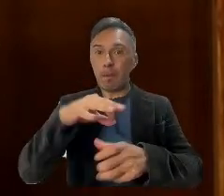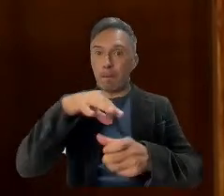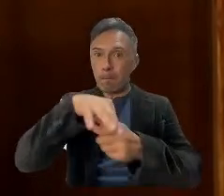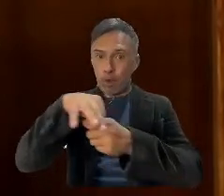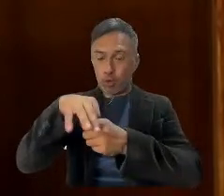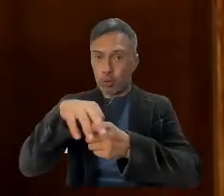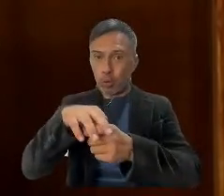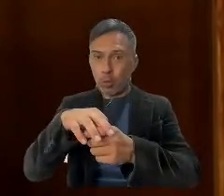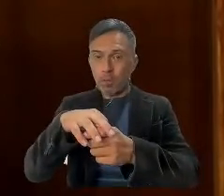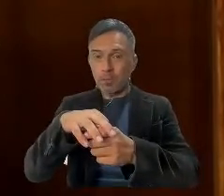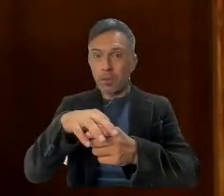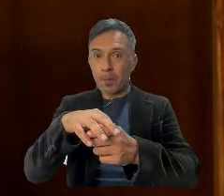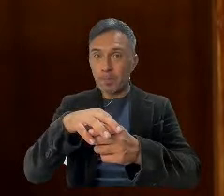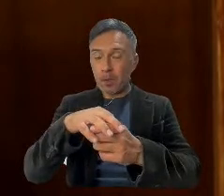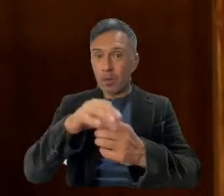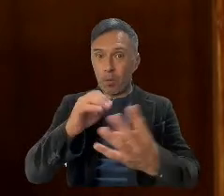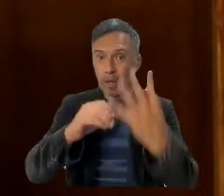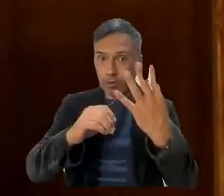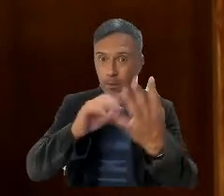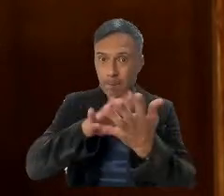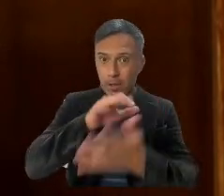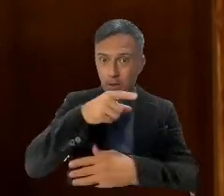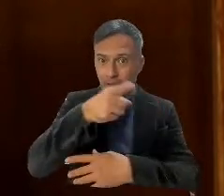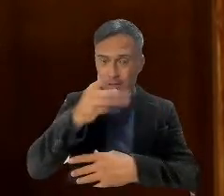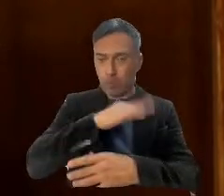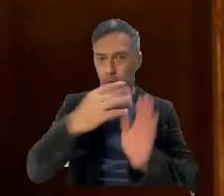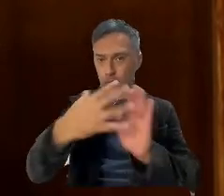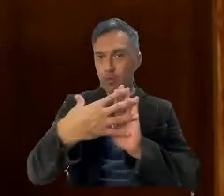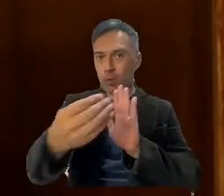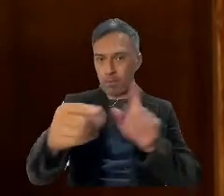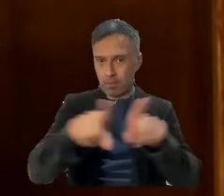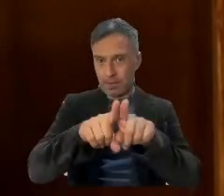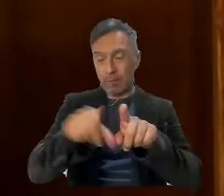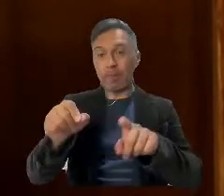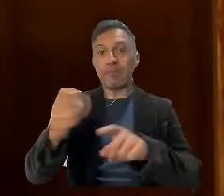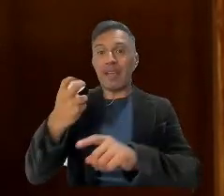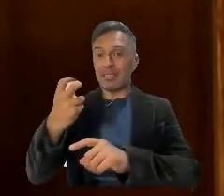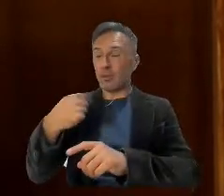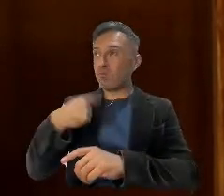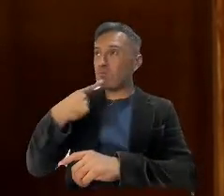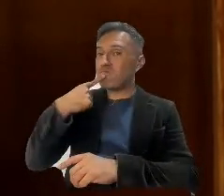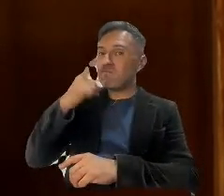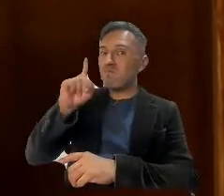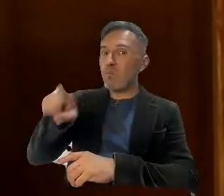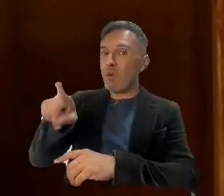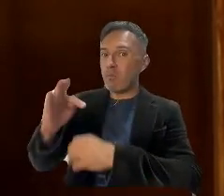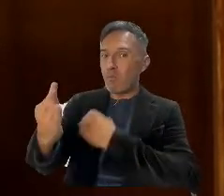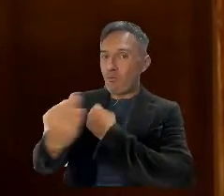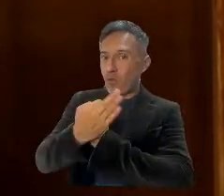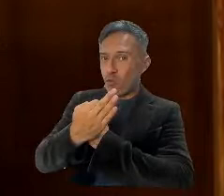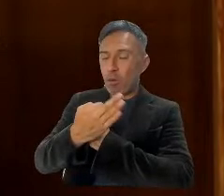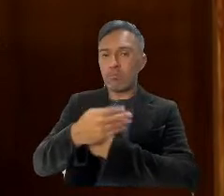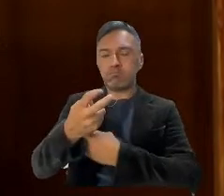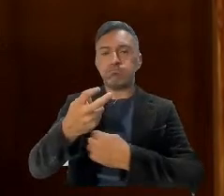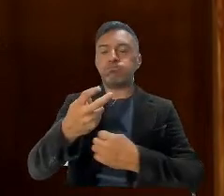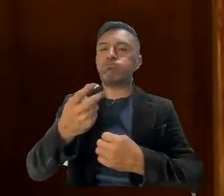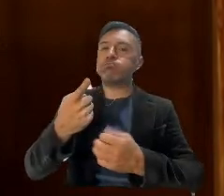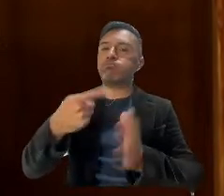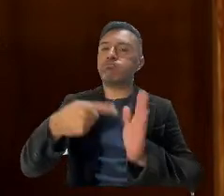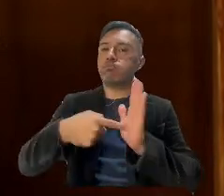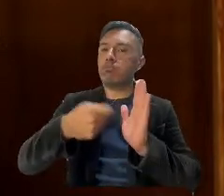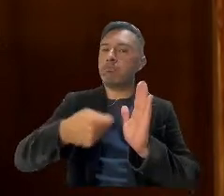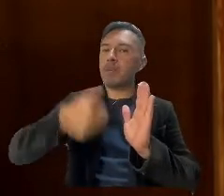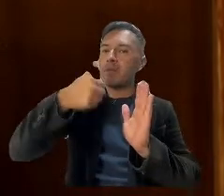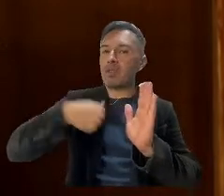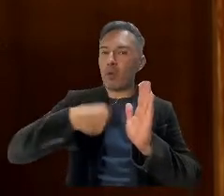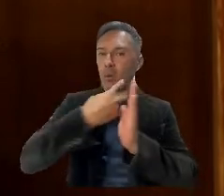En consecuencia, la votación del amparo en revisión constituyó jurisprudencia por precedente obligatorio,